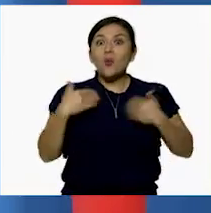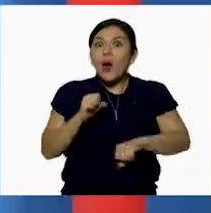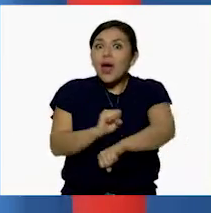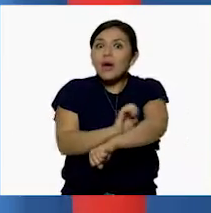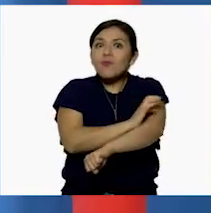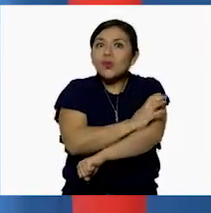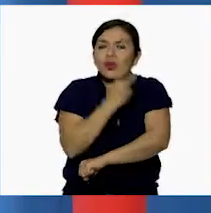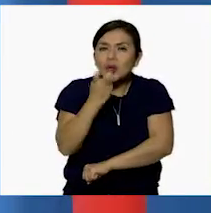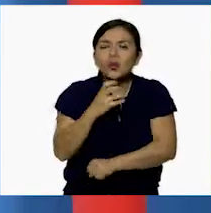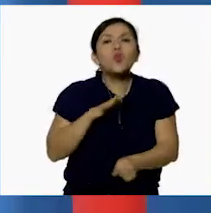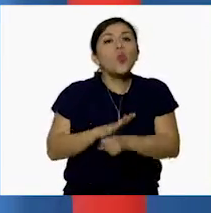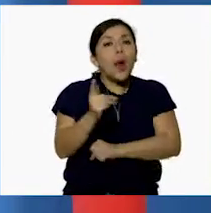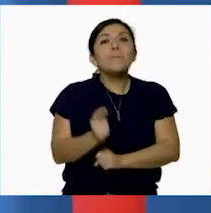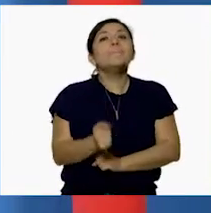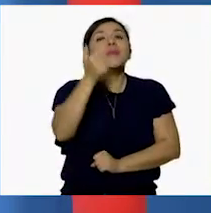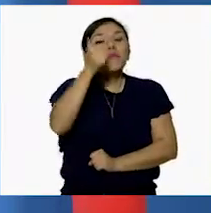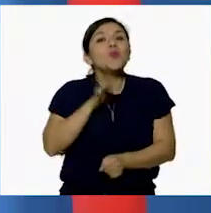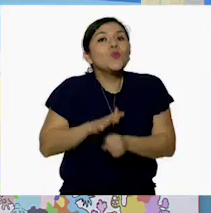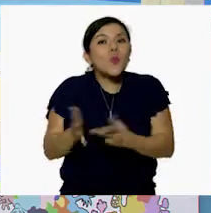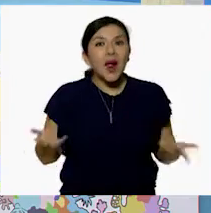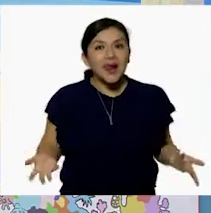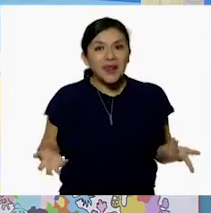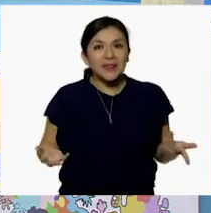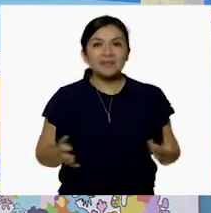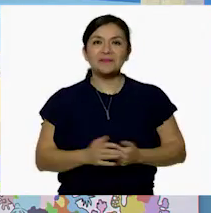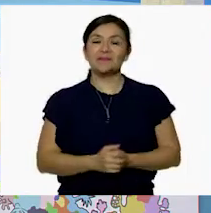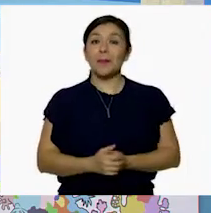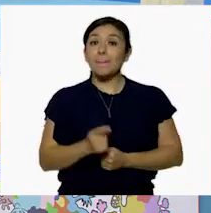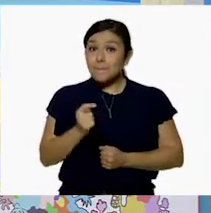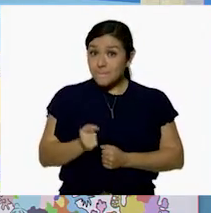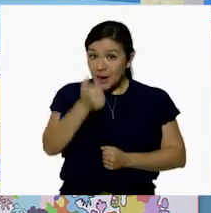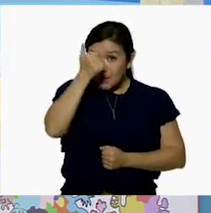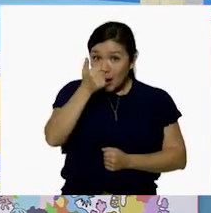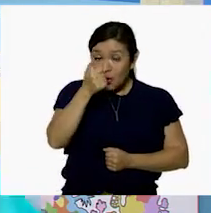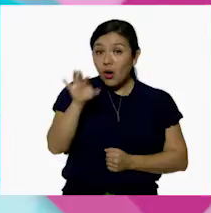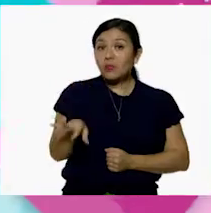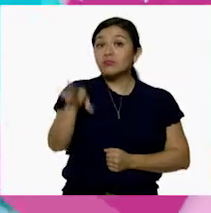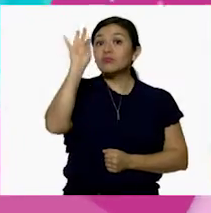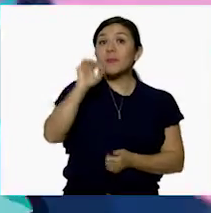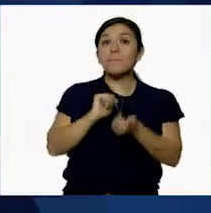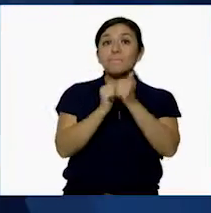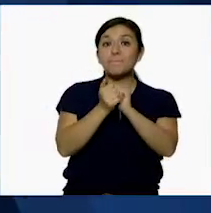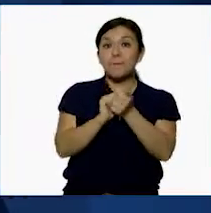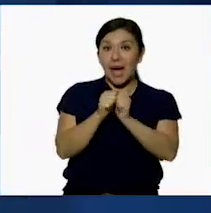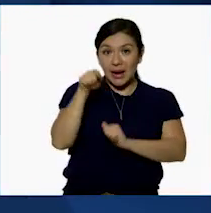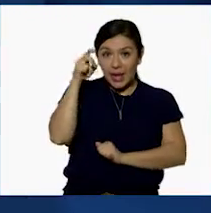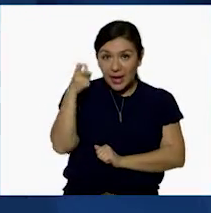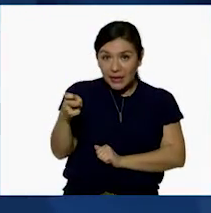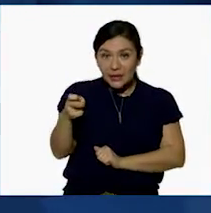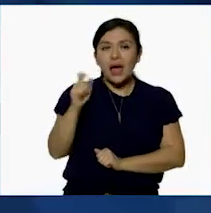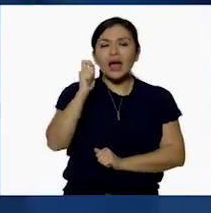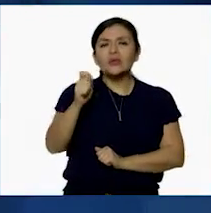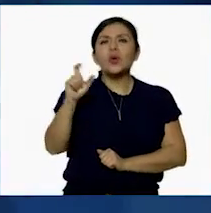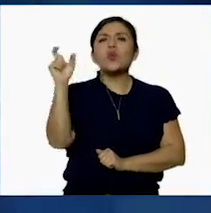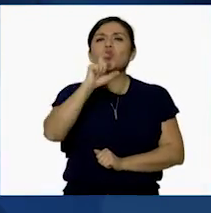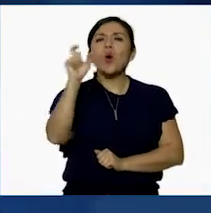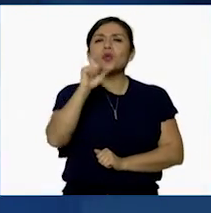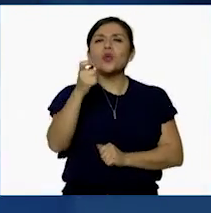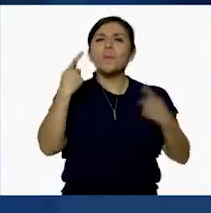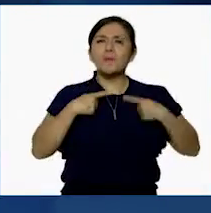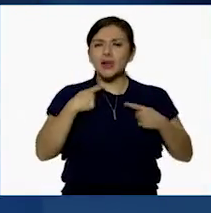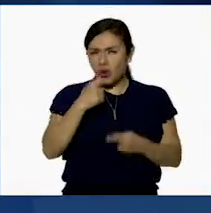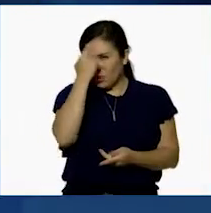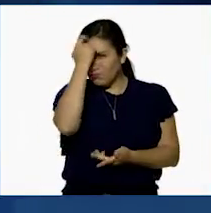entonces, ¿con cuál nos vamos a deleitar primero? Con La elección del pan, el cual surgió después de que su